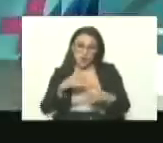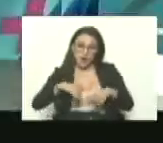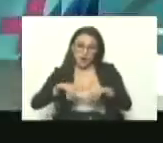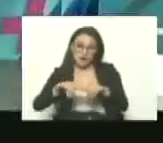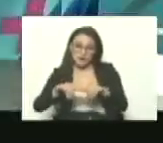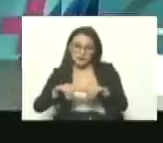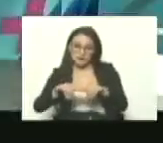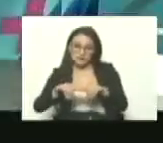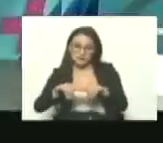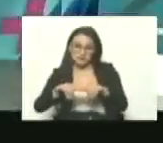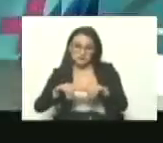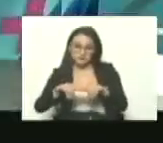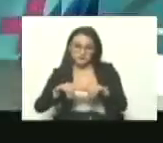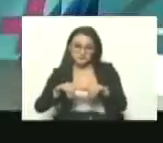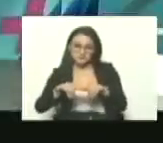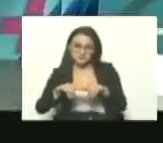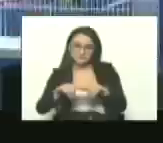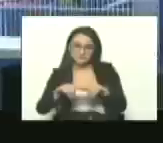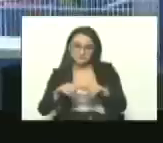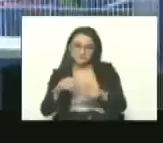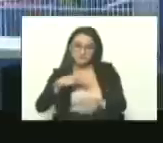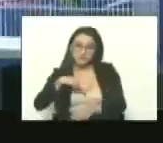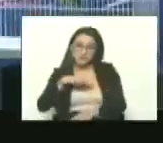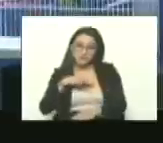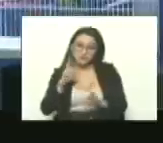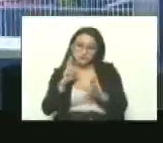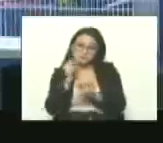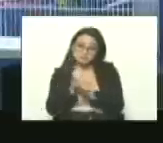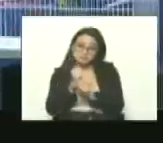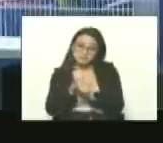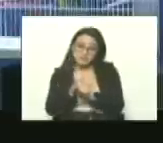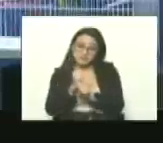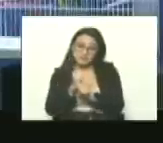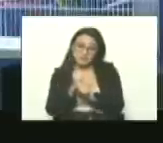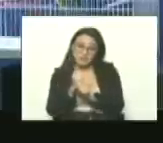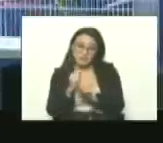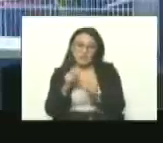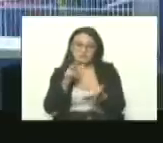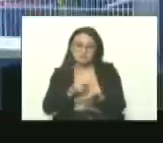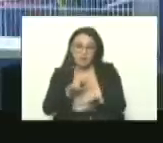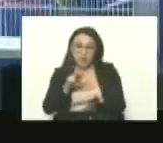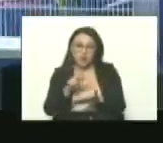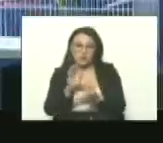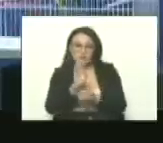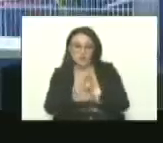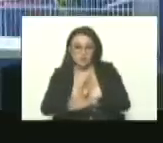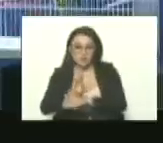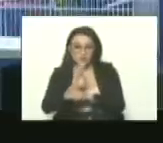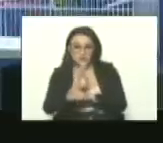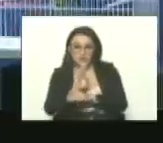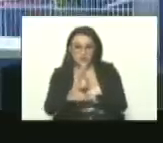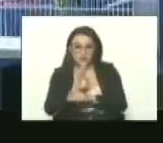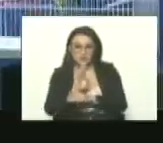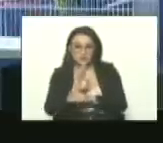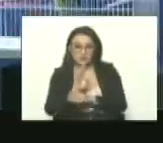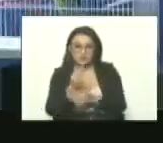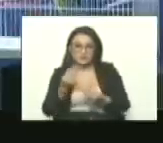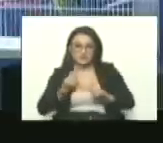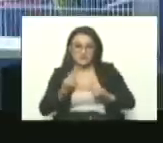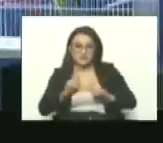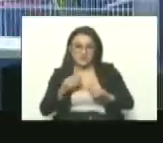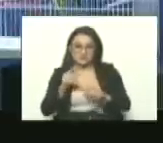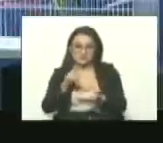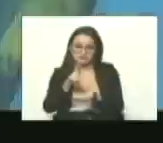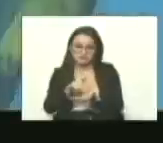se decretaron en Coche. Nosotros esperamos trabajar para consolidar lo que es la conservación de las especies que viven en estas áreas